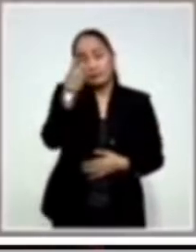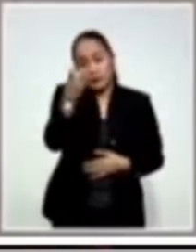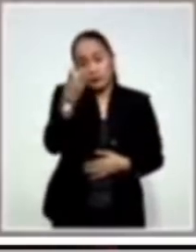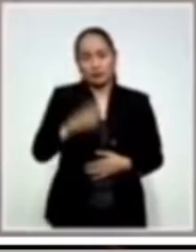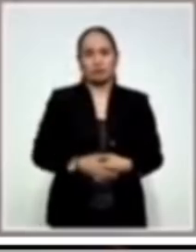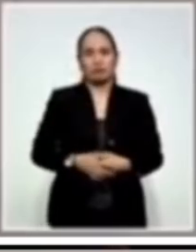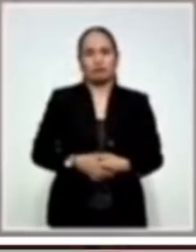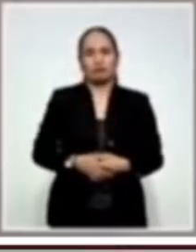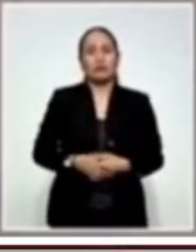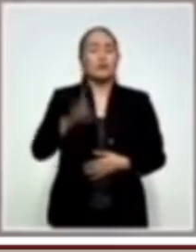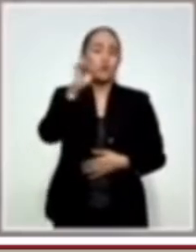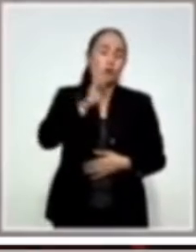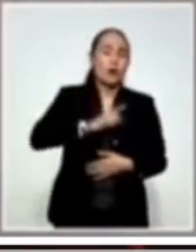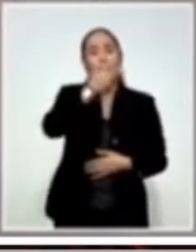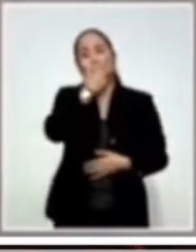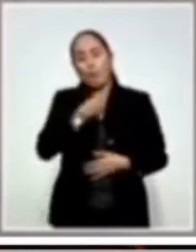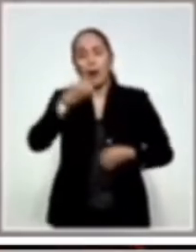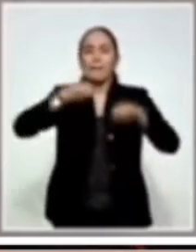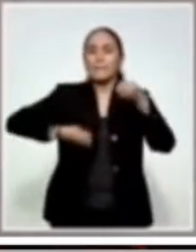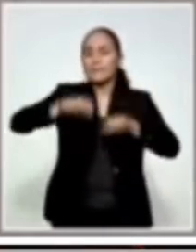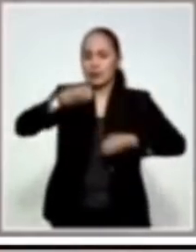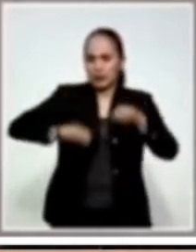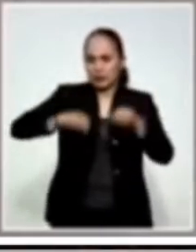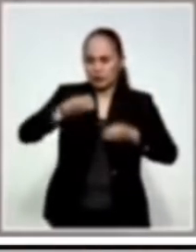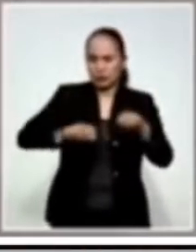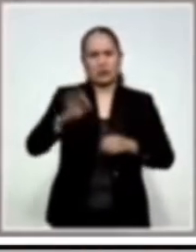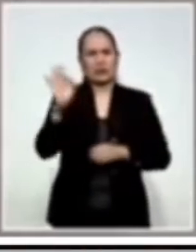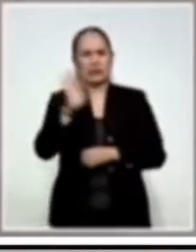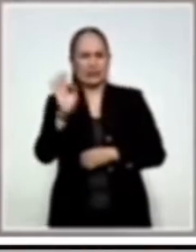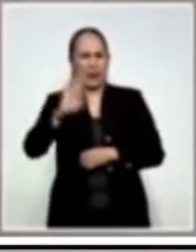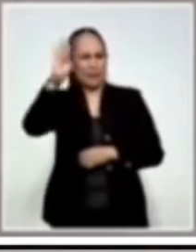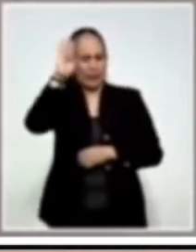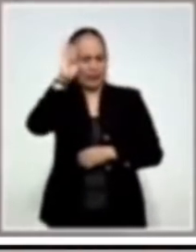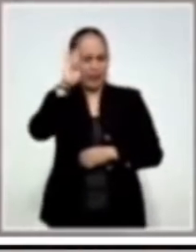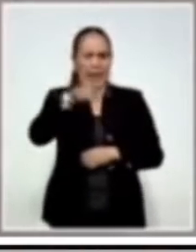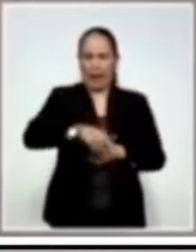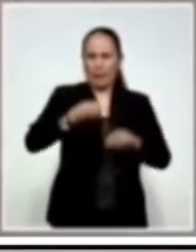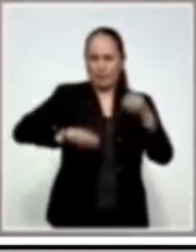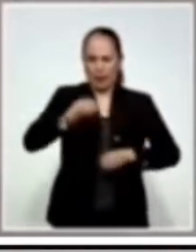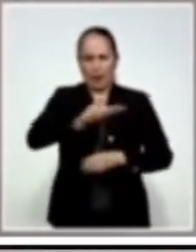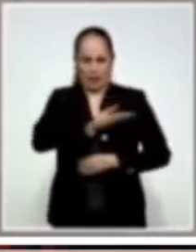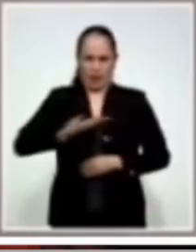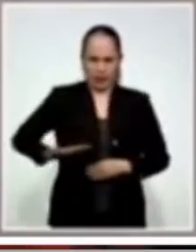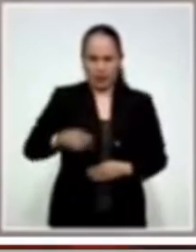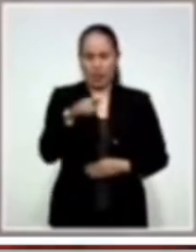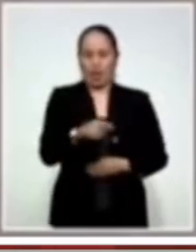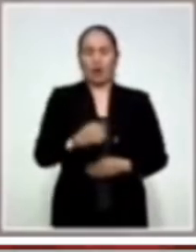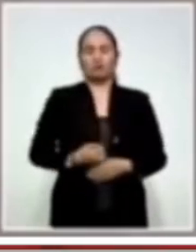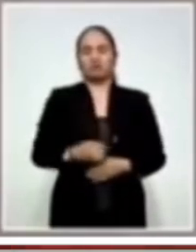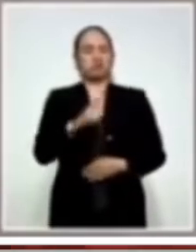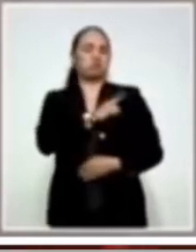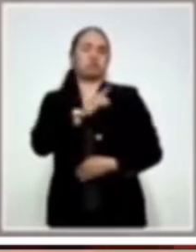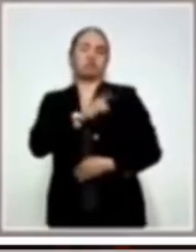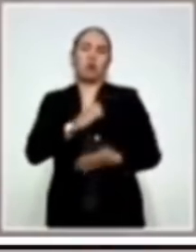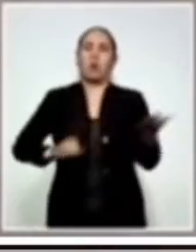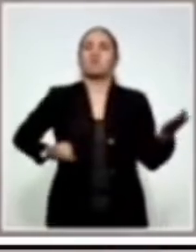a la inteligencia de las ministras y ministros pensar que el presidente de la Corte puede simplemente decidir el sentido de